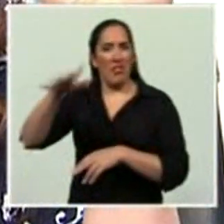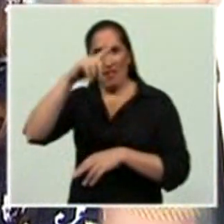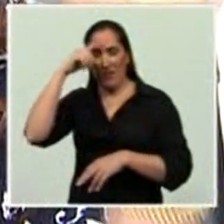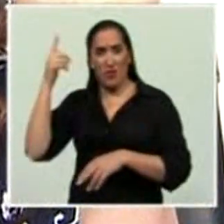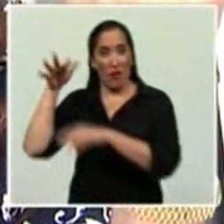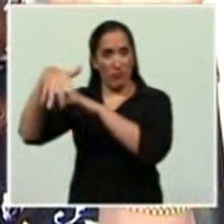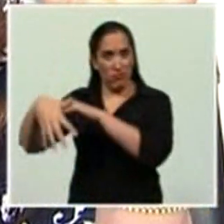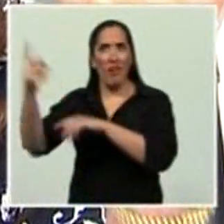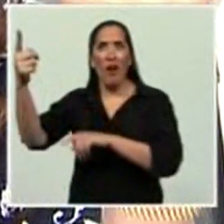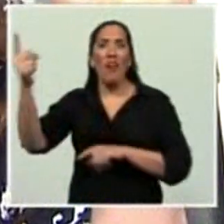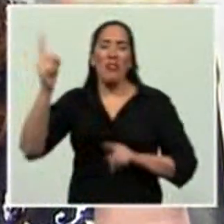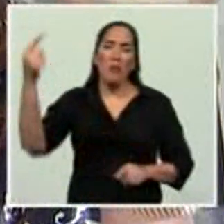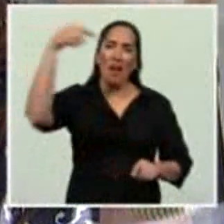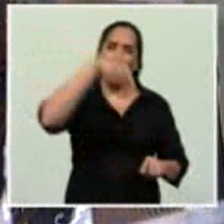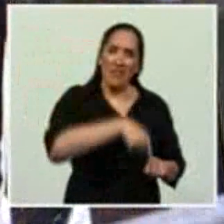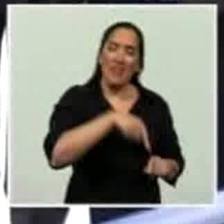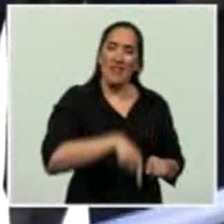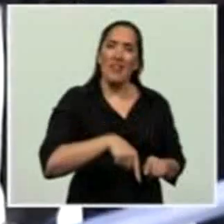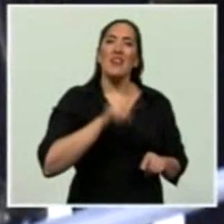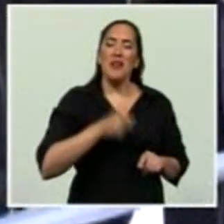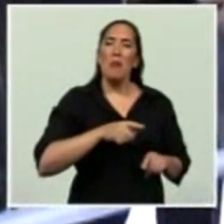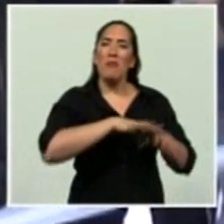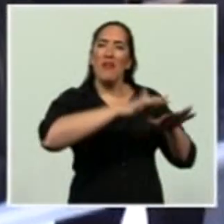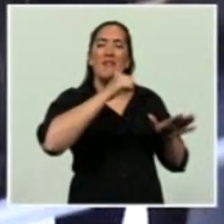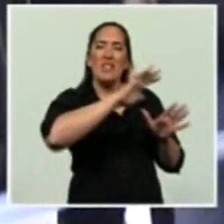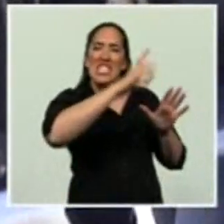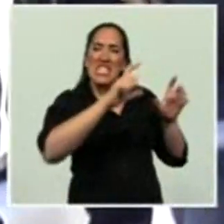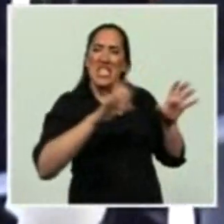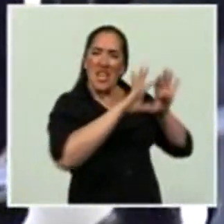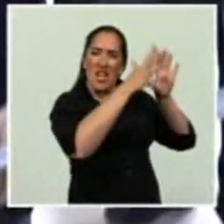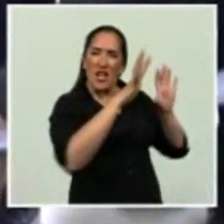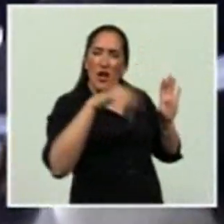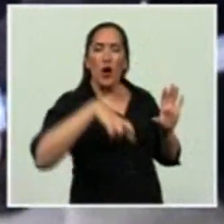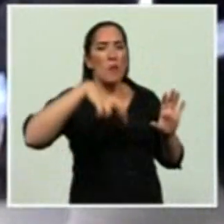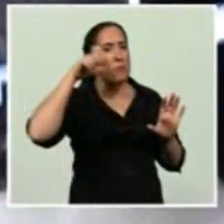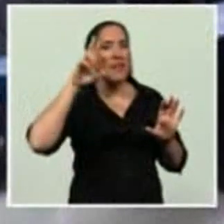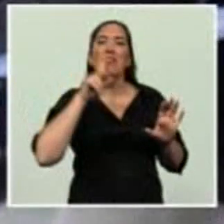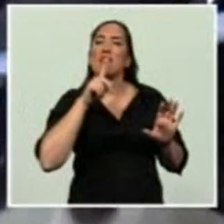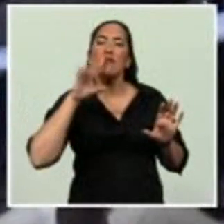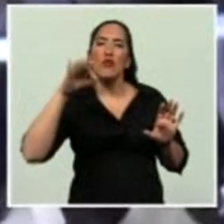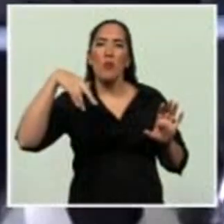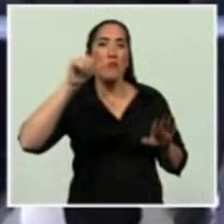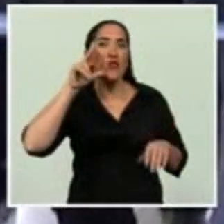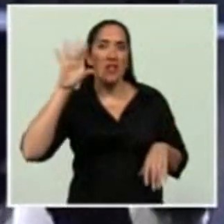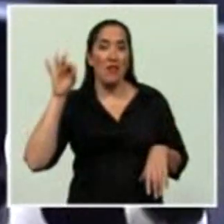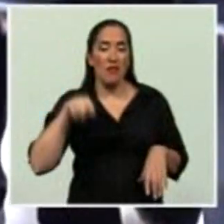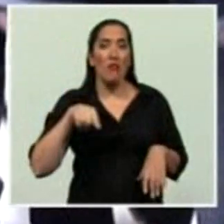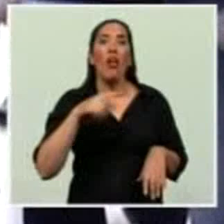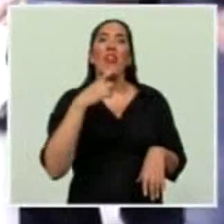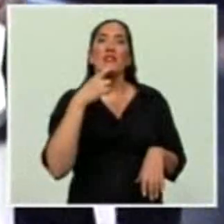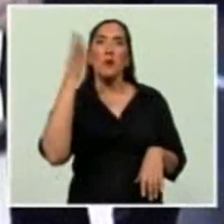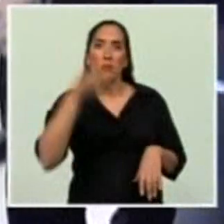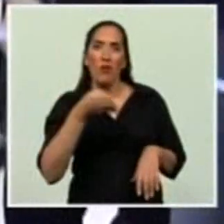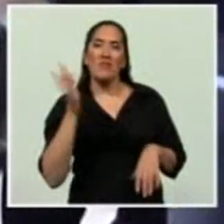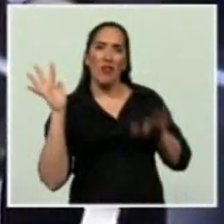nacional los glaciares donde está el perito Moreno y que es el segundo parque nacional 19 por o sea